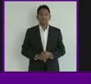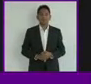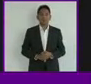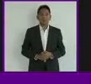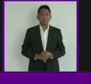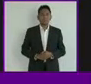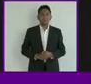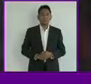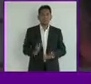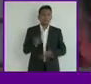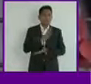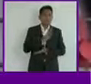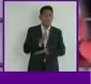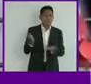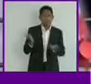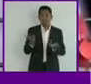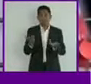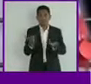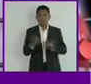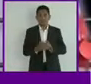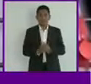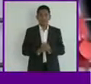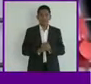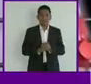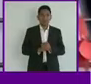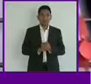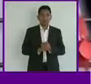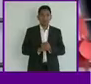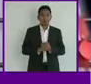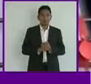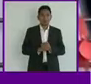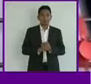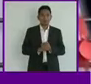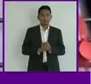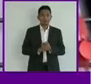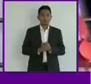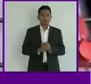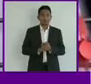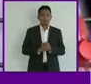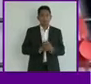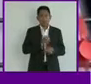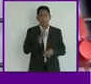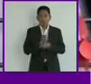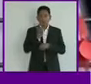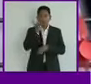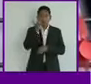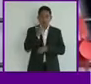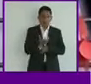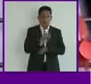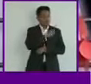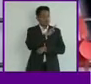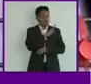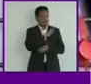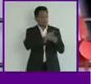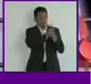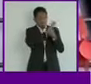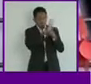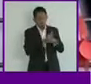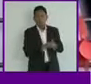Ah, hola. Bueno, pues primero que nada, hay que decir que pues tras la pandemia fue algo tan difícil